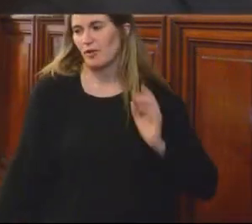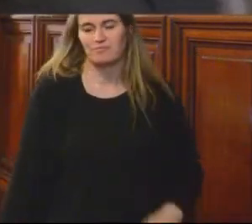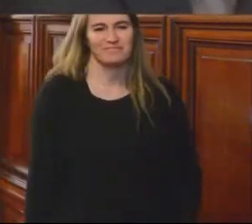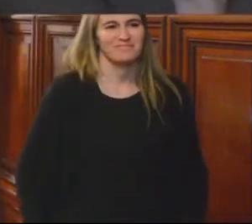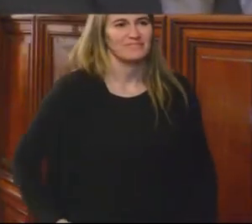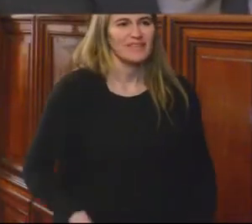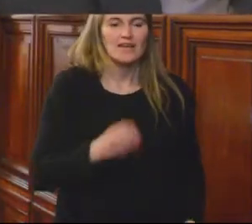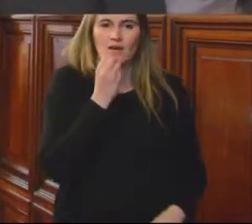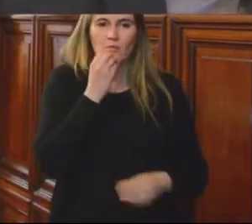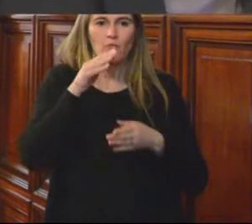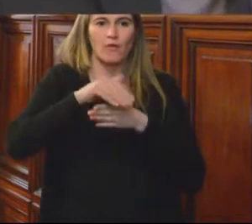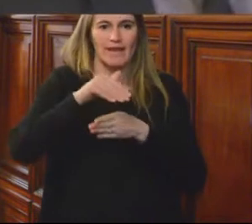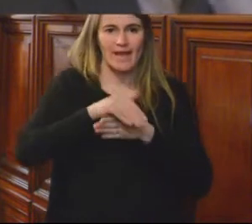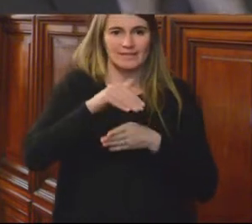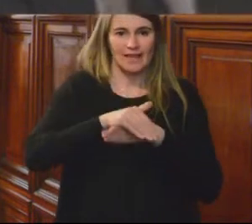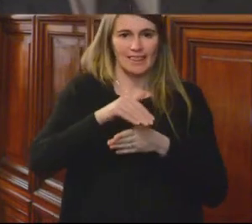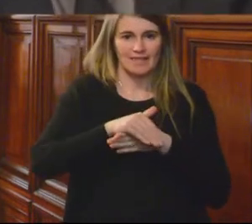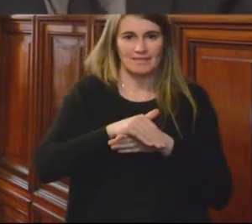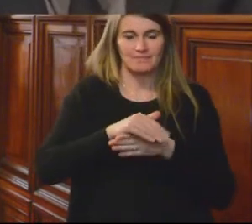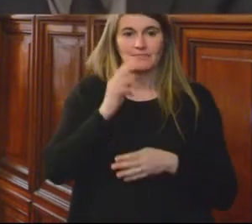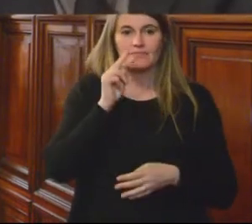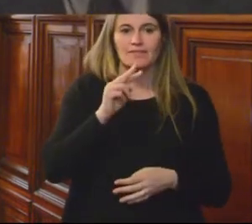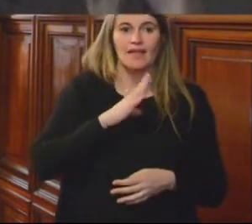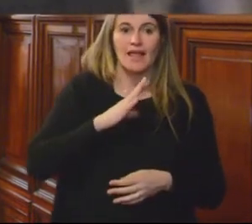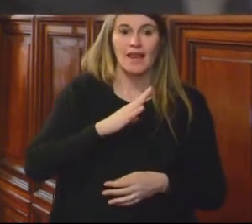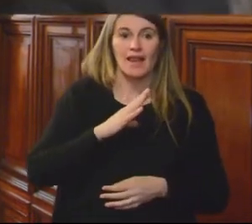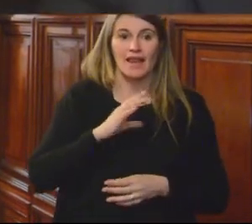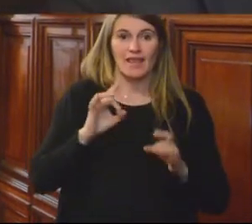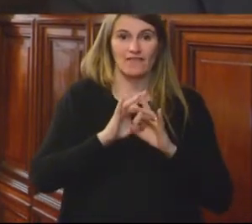Sí, buenas tardes. Carlos Nieto Palma de Una Ventana de la Libertad.